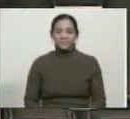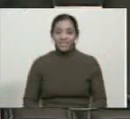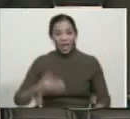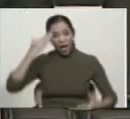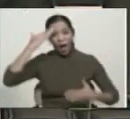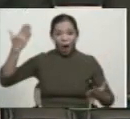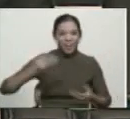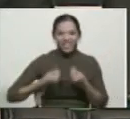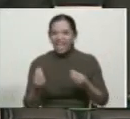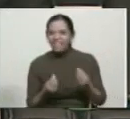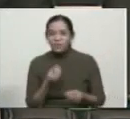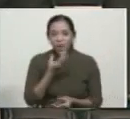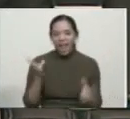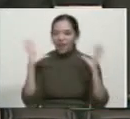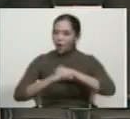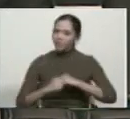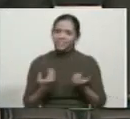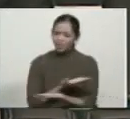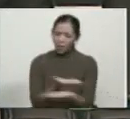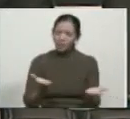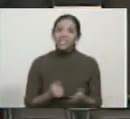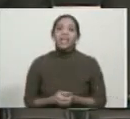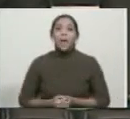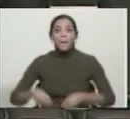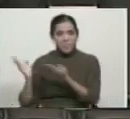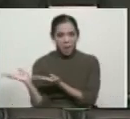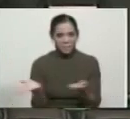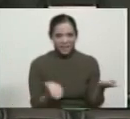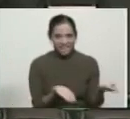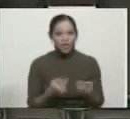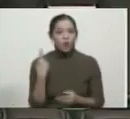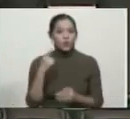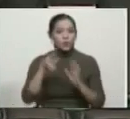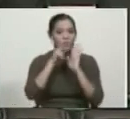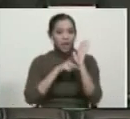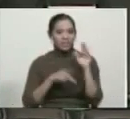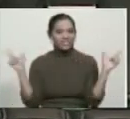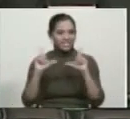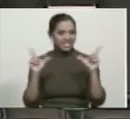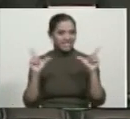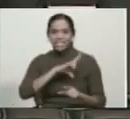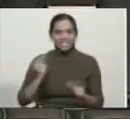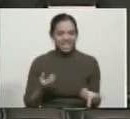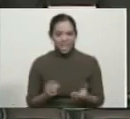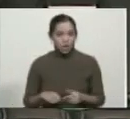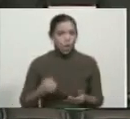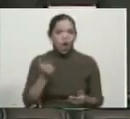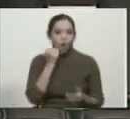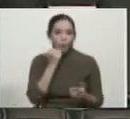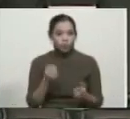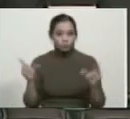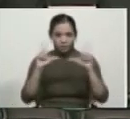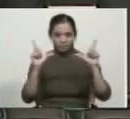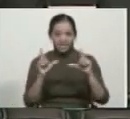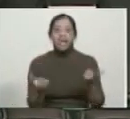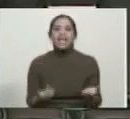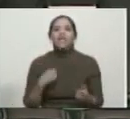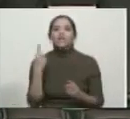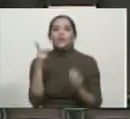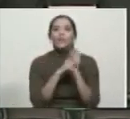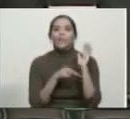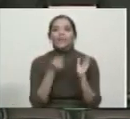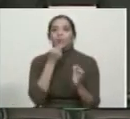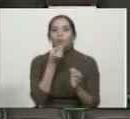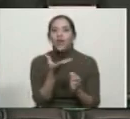Hola, ¿qué hace? Muy buenas noches, sean todos ustedes bienvenidos y bienvenidas al único programa de la televisión que no especula audiovisualmente, el único programa que es bueno, bonito